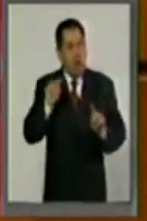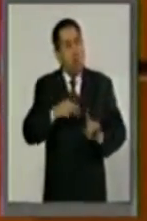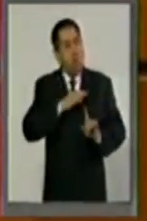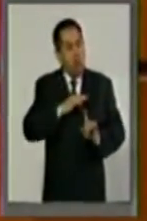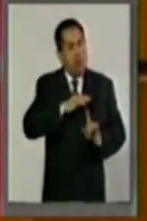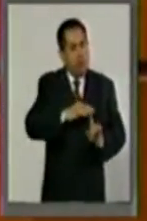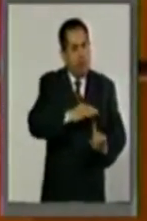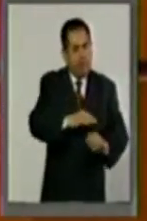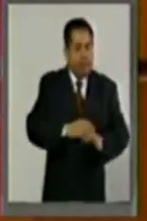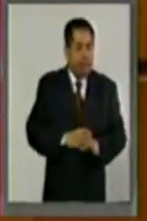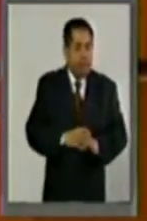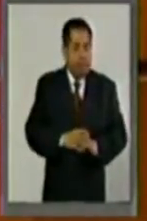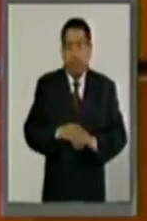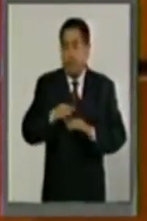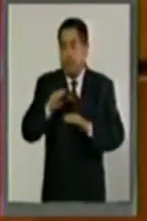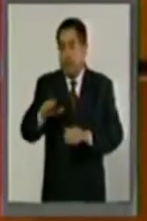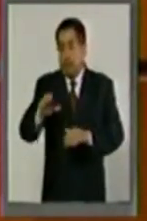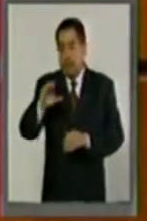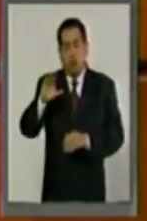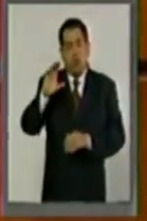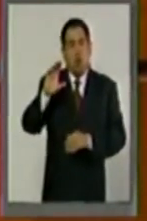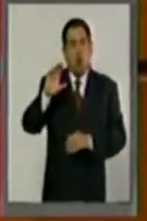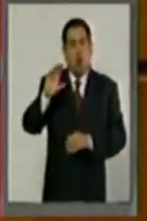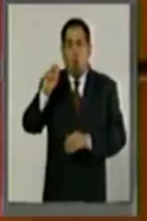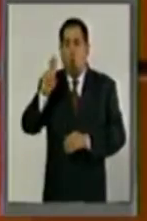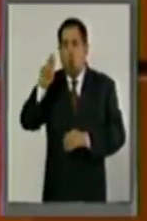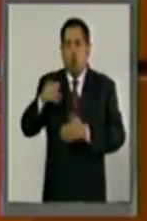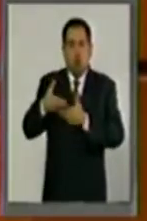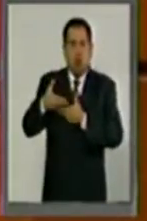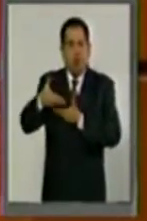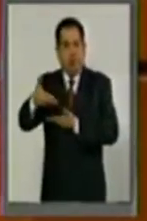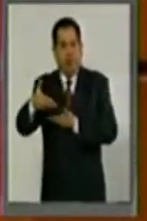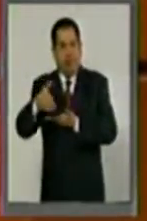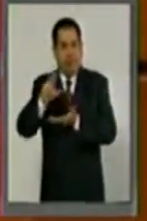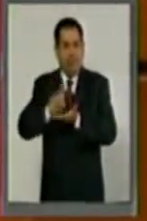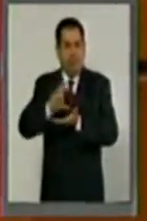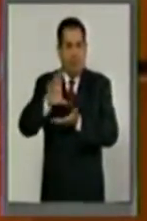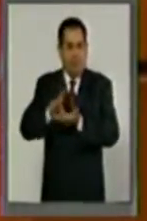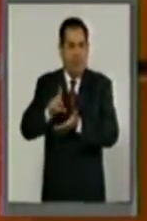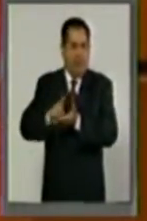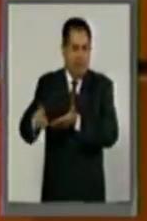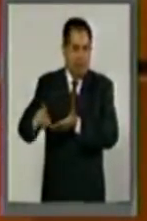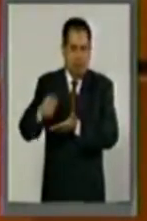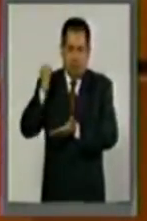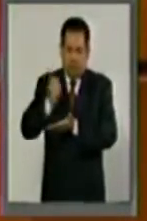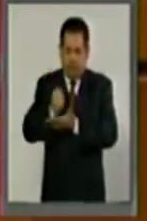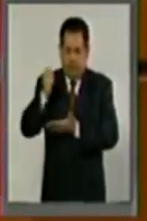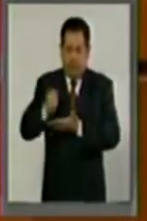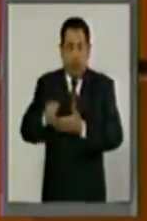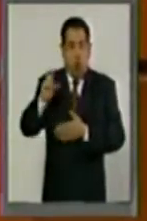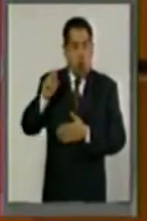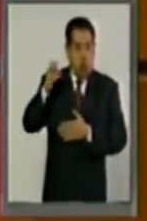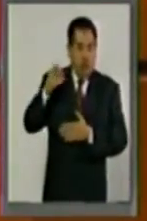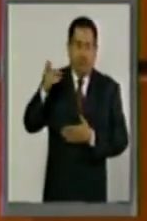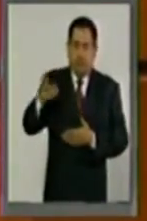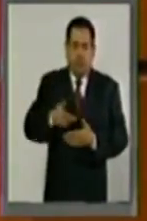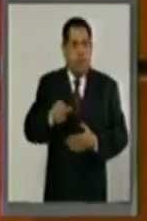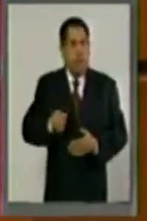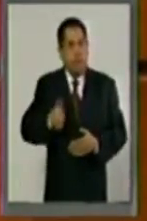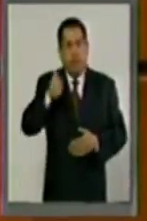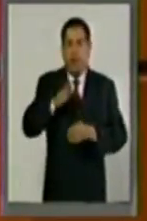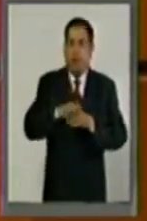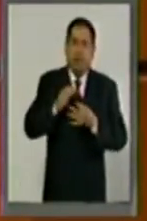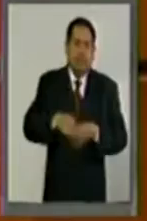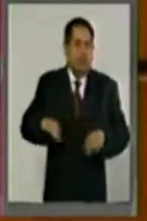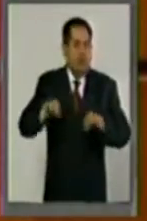la Convención sobre los Derechos de las Personas con Discapacidad ha sido considerada como el primer tratado importante